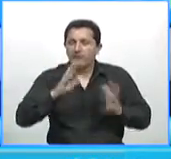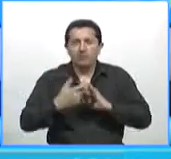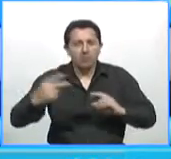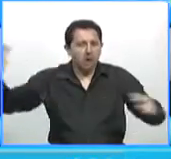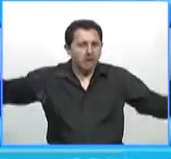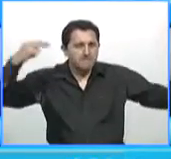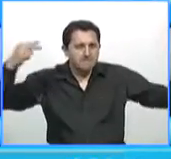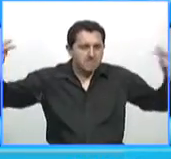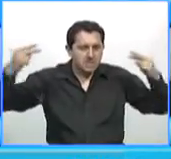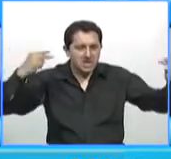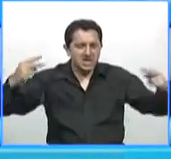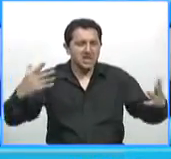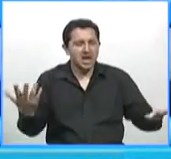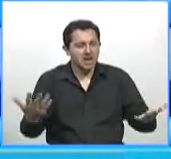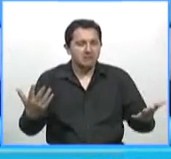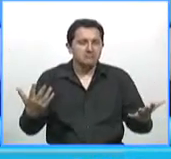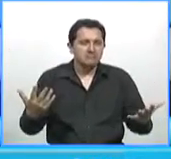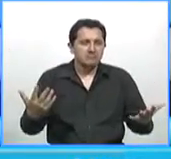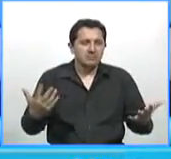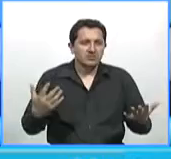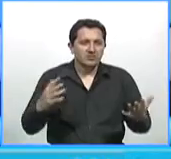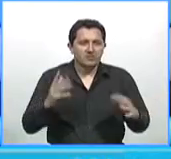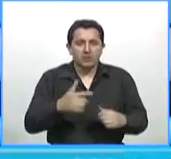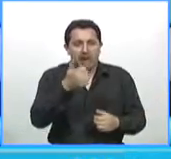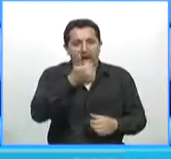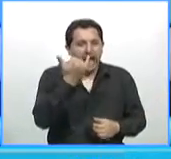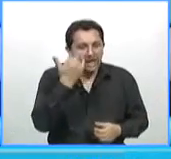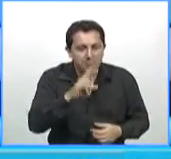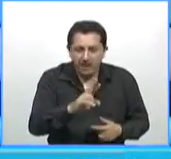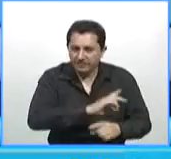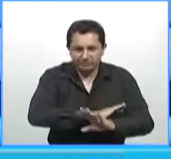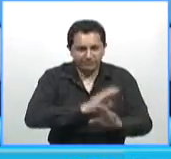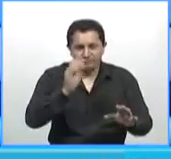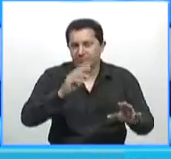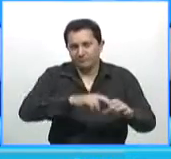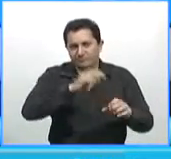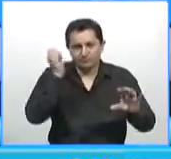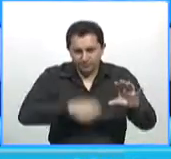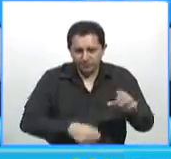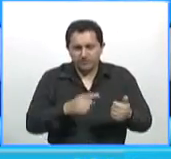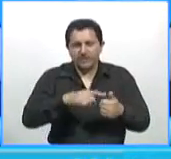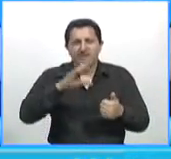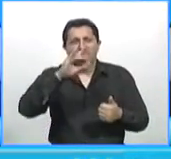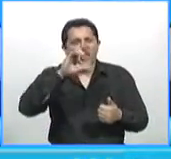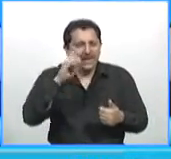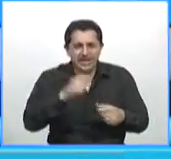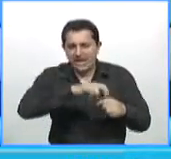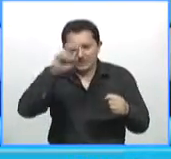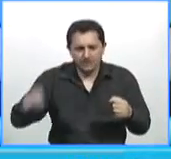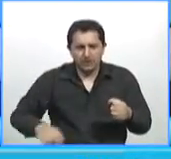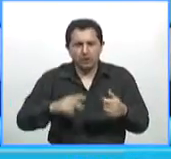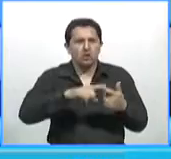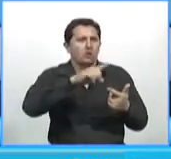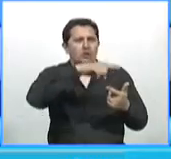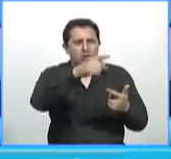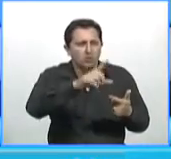demás ante el año donde ya no estaba Lucha Aymar, donde se había bajado Piti de Lía, Charito Luchetti también se había bajado.